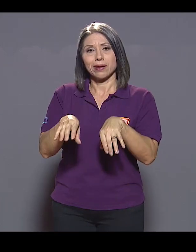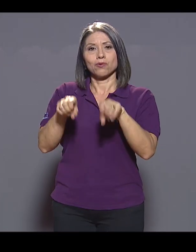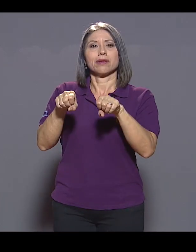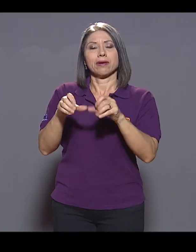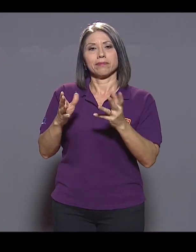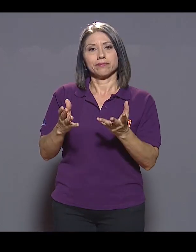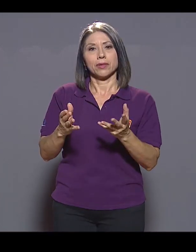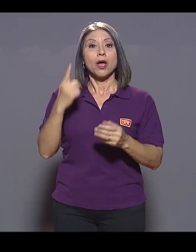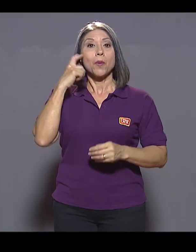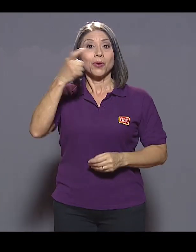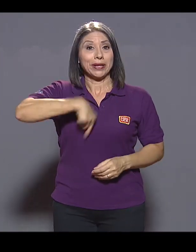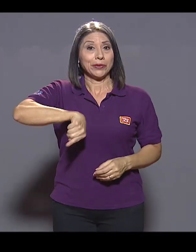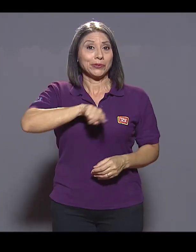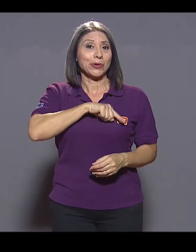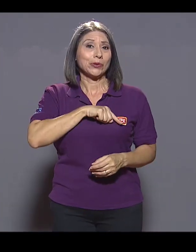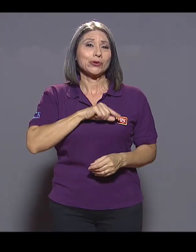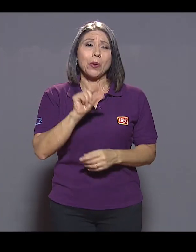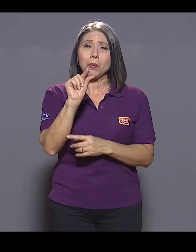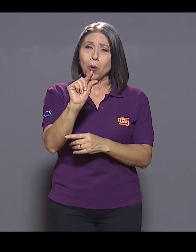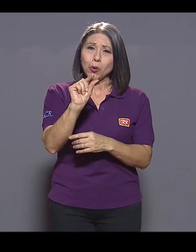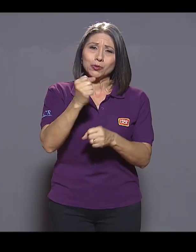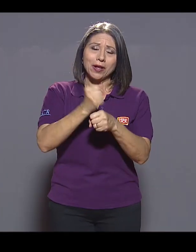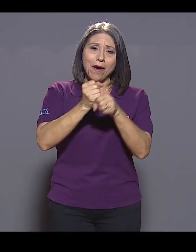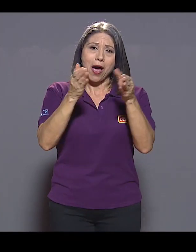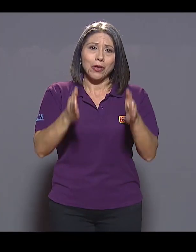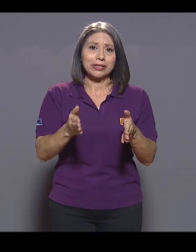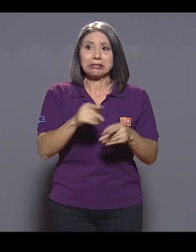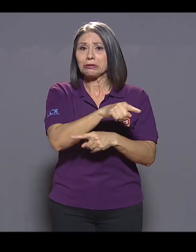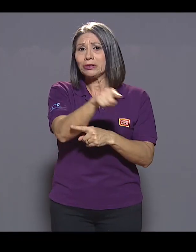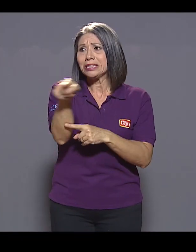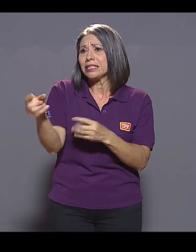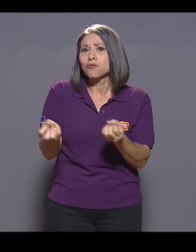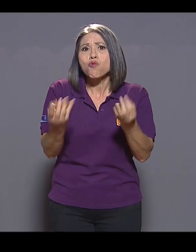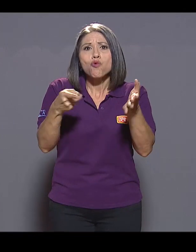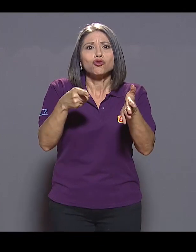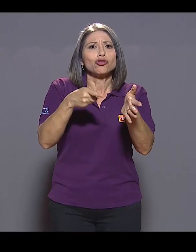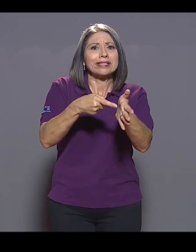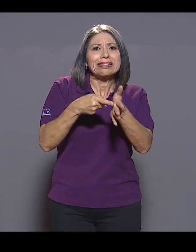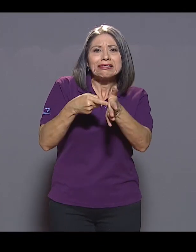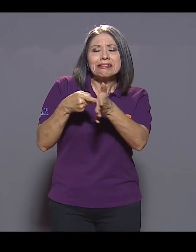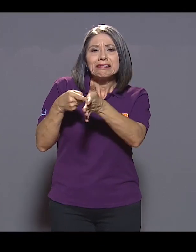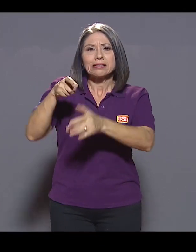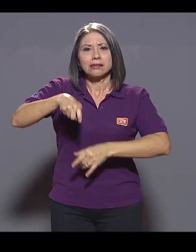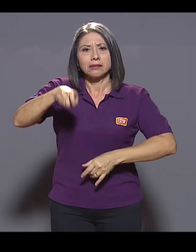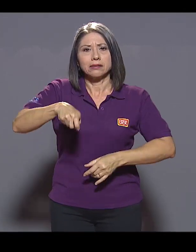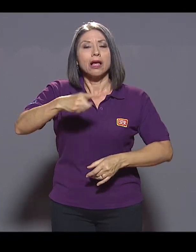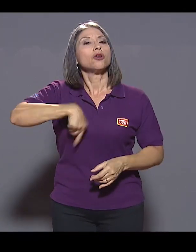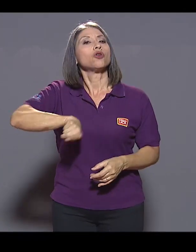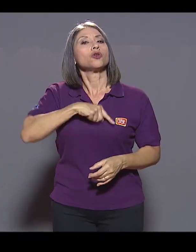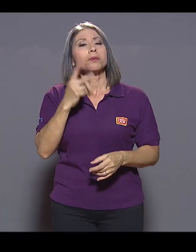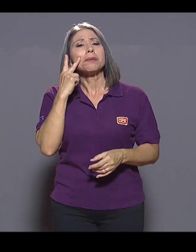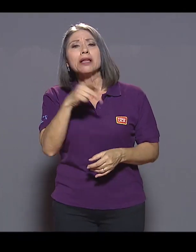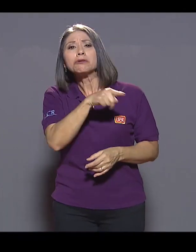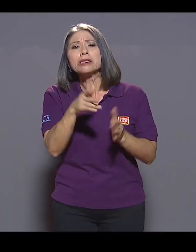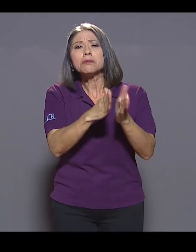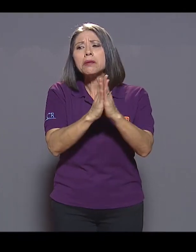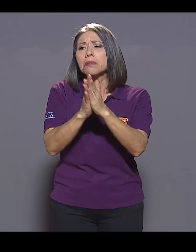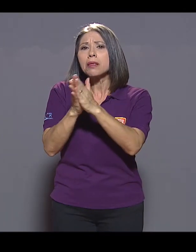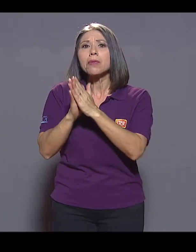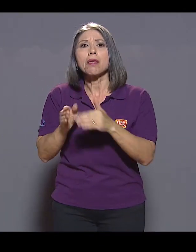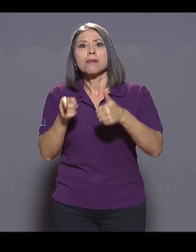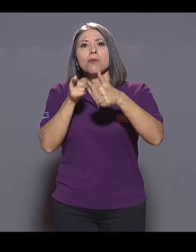estado conversando sobre el diseño universal para el aprendizaje. Johan nos explicaba los ejes, ¿verdad?, que tiene este diseño,